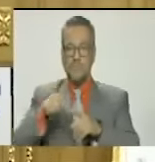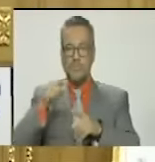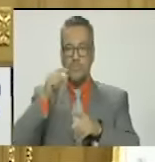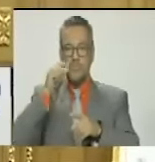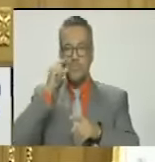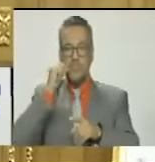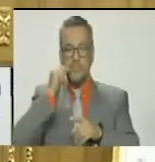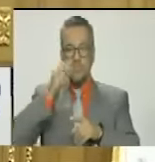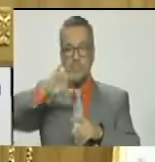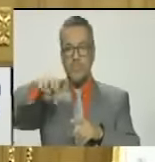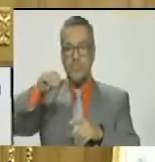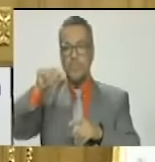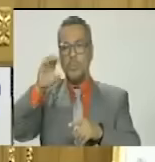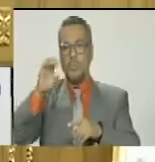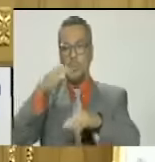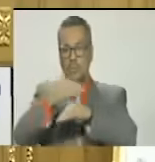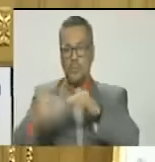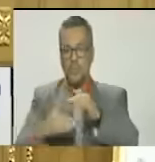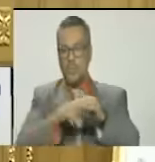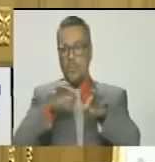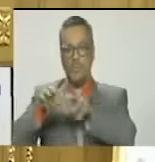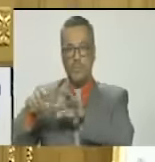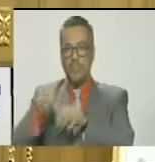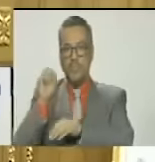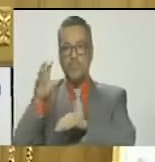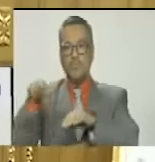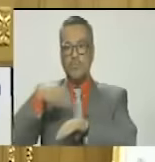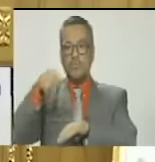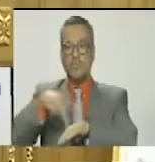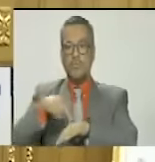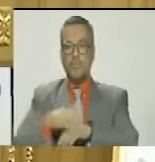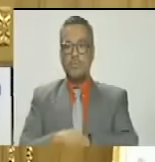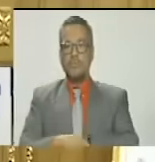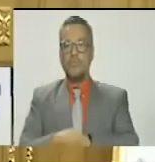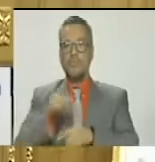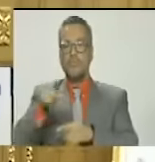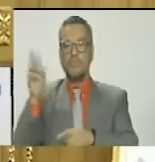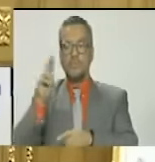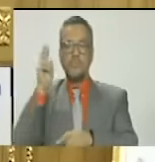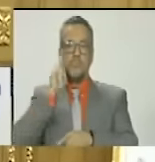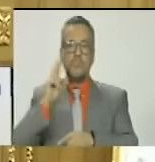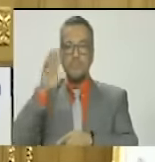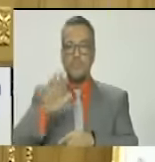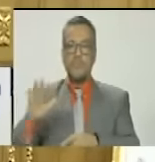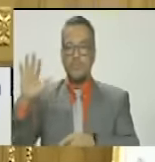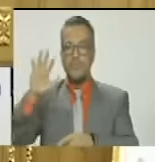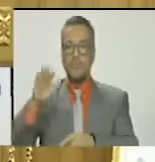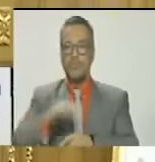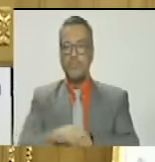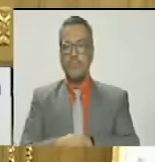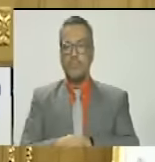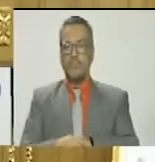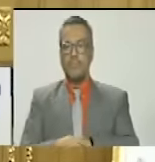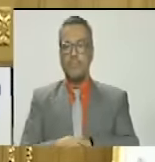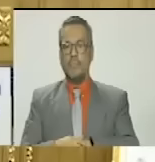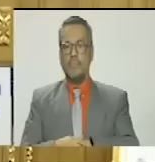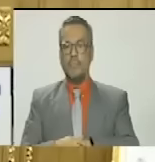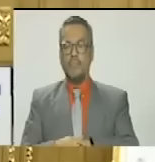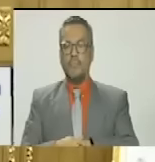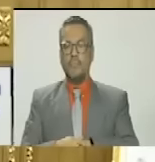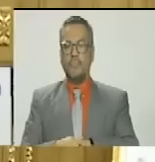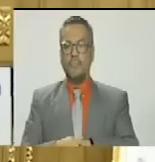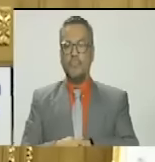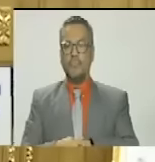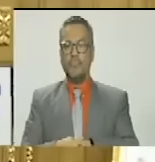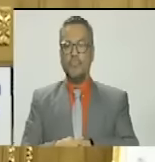ciudadano José Omar Molina Palencia, subsecretario de la Asamblea Nacional de la República Bolivariana de Venezuela.